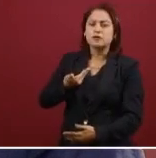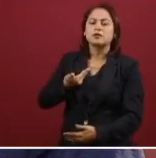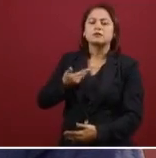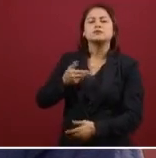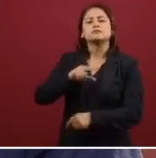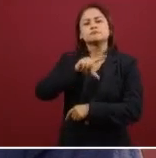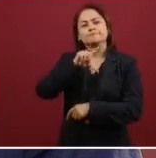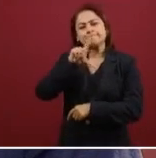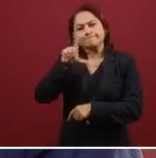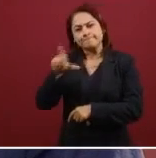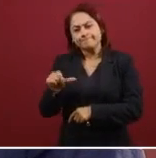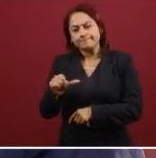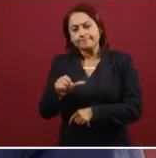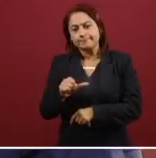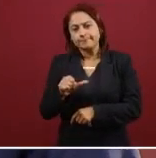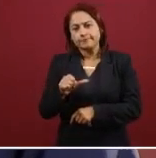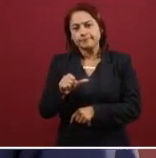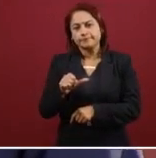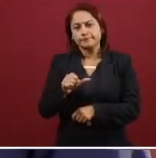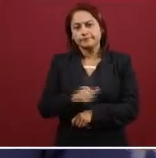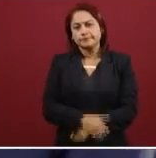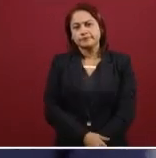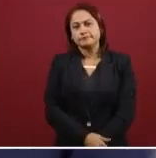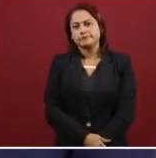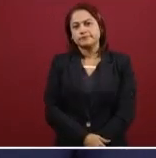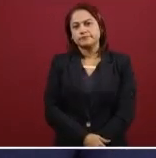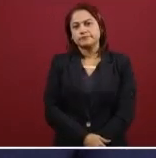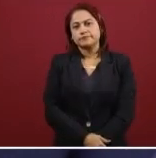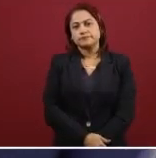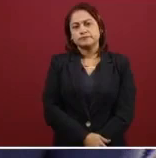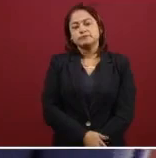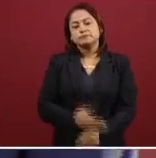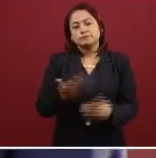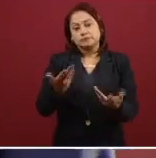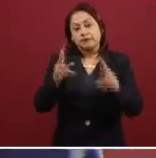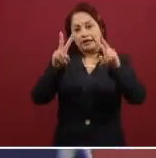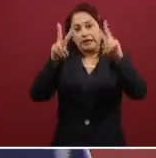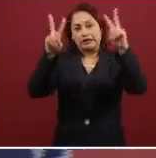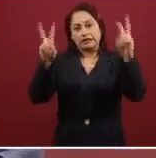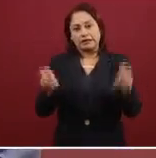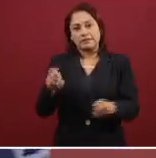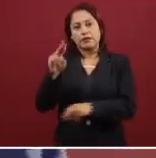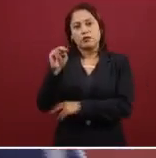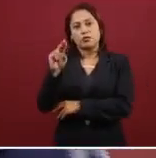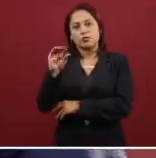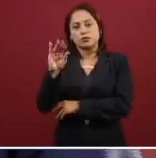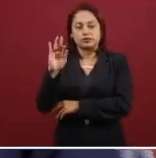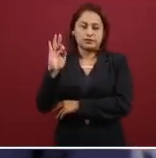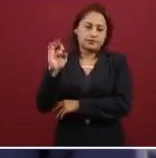Y como tiene que ver con Naciones Unidas, nosotros